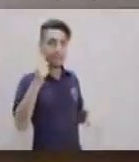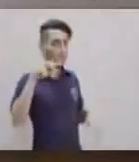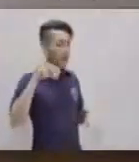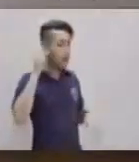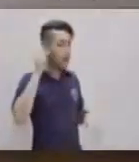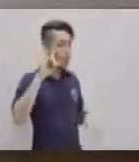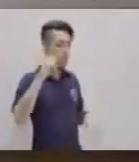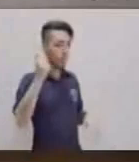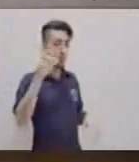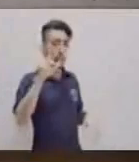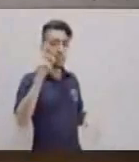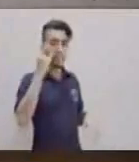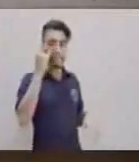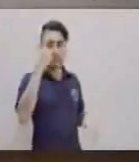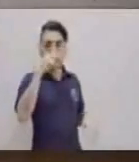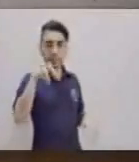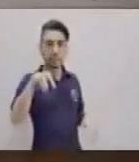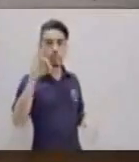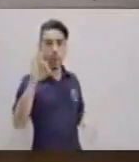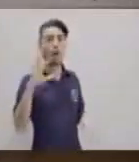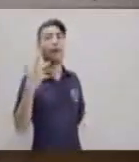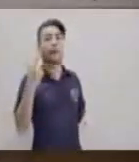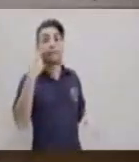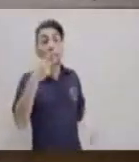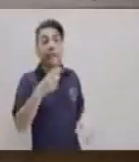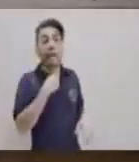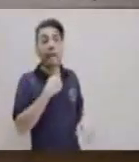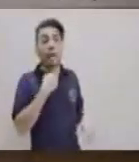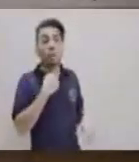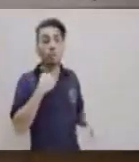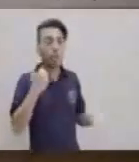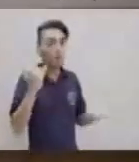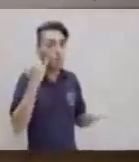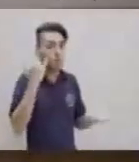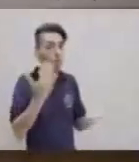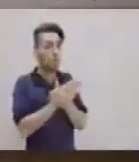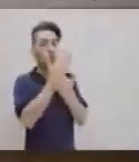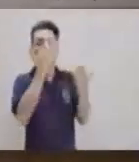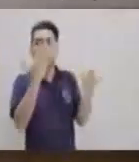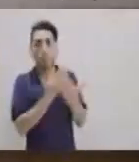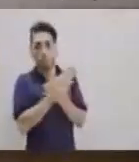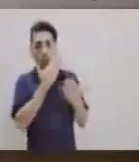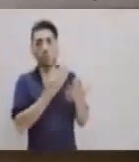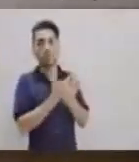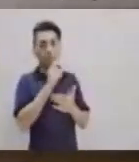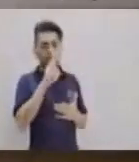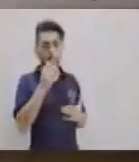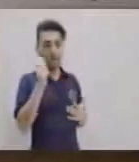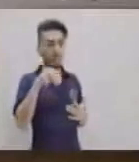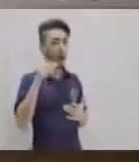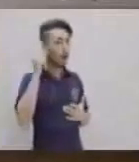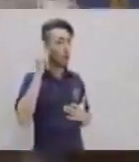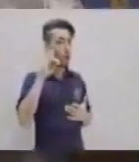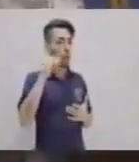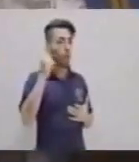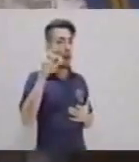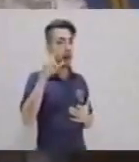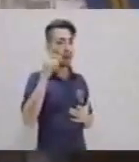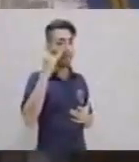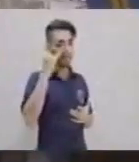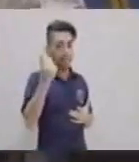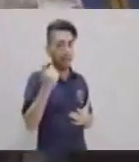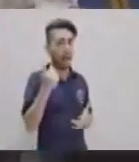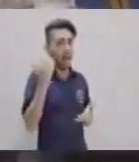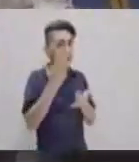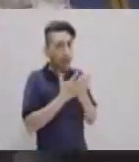que tenía anteriormente, sino buscando esa innovación, esa vanguardia, que esté hasta lo más importante, hasta lo